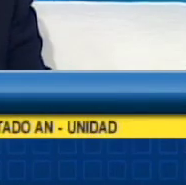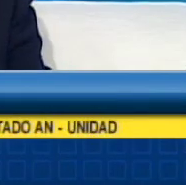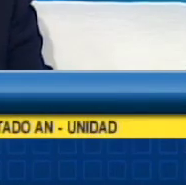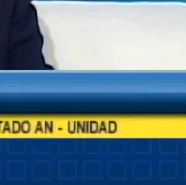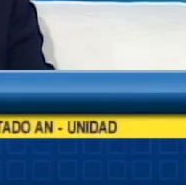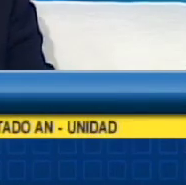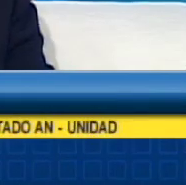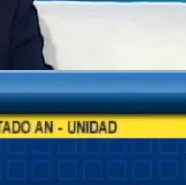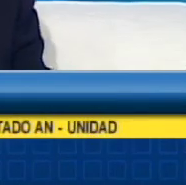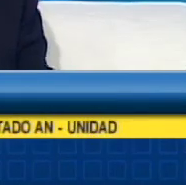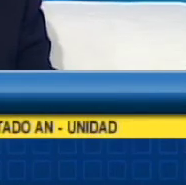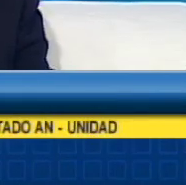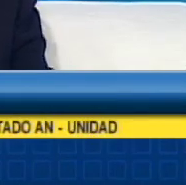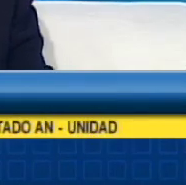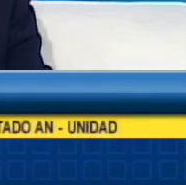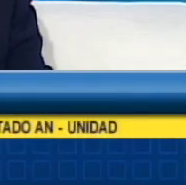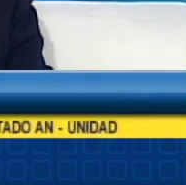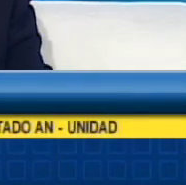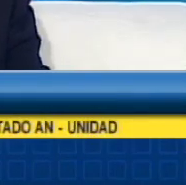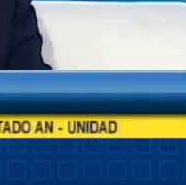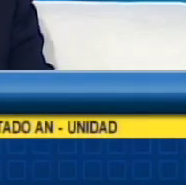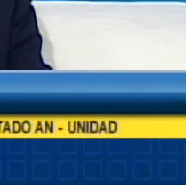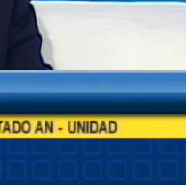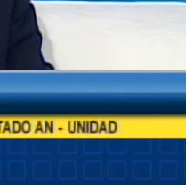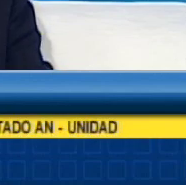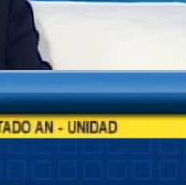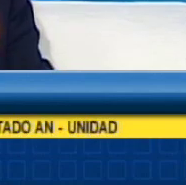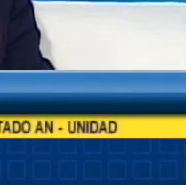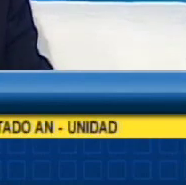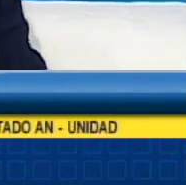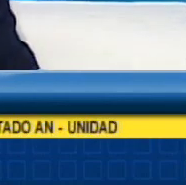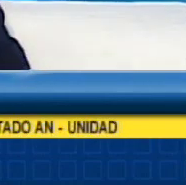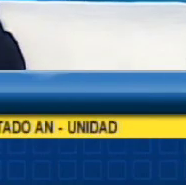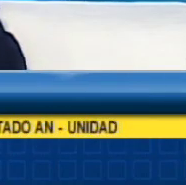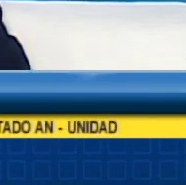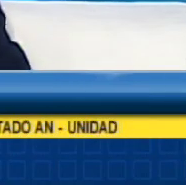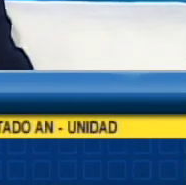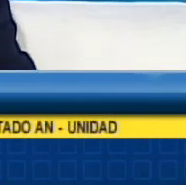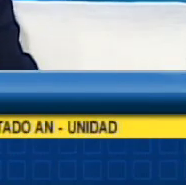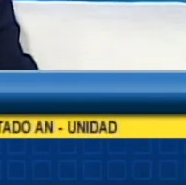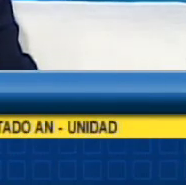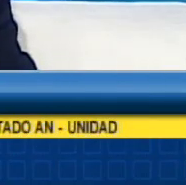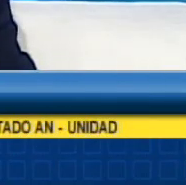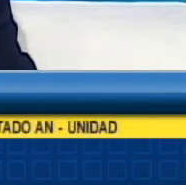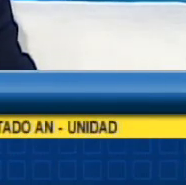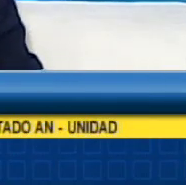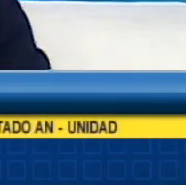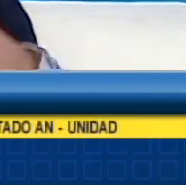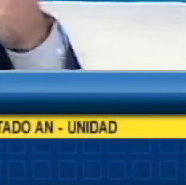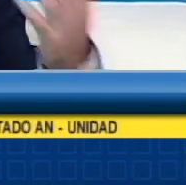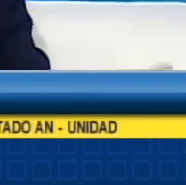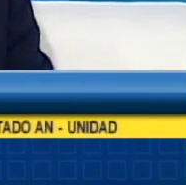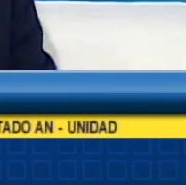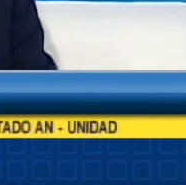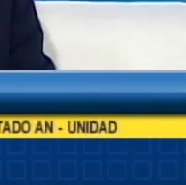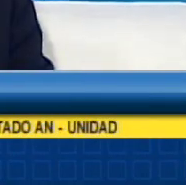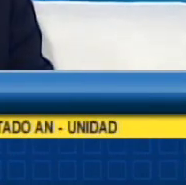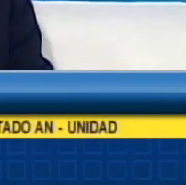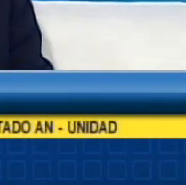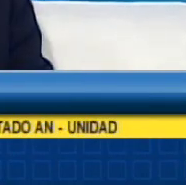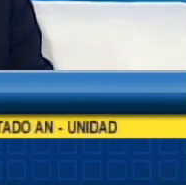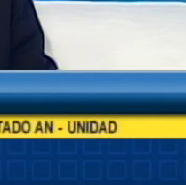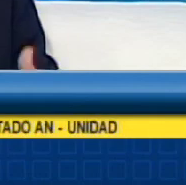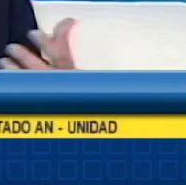asesinatos y robos, eso choca con una fiscalía que está saturada, sino que el propio Juan Carlos Caldera lo promovía hace pocos días, multiplicar el